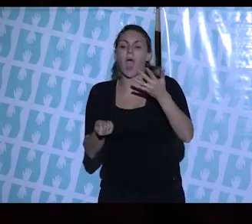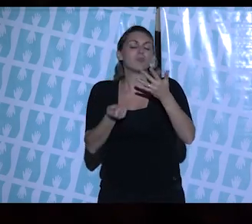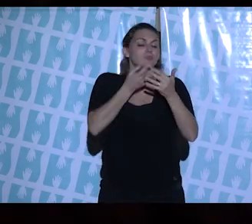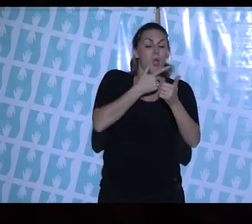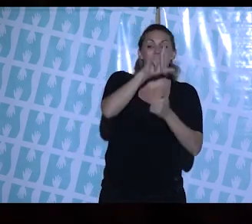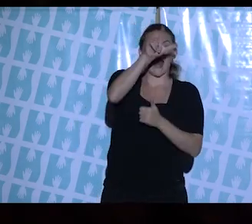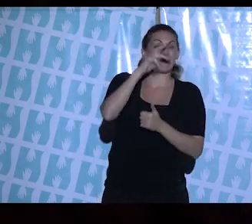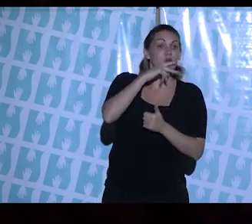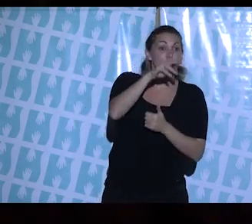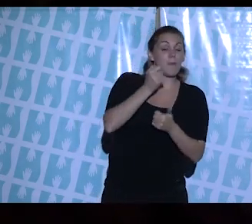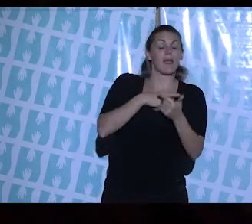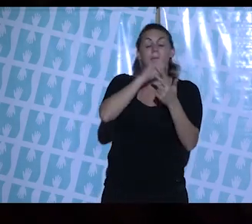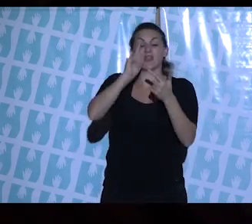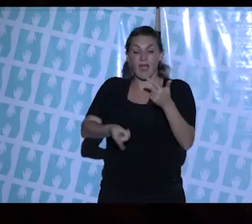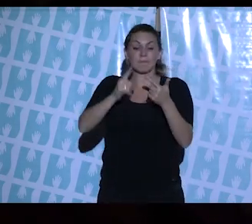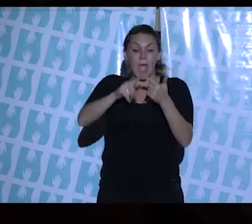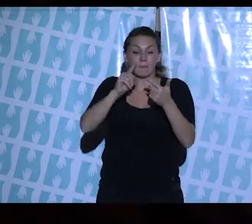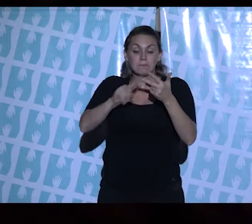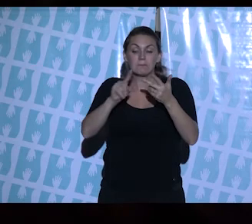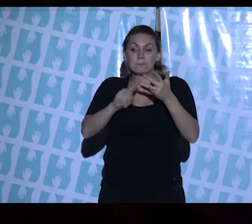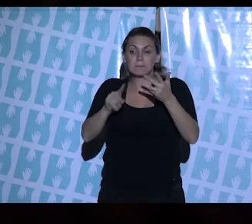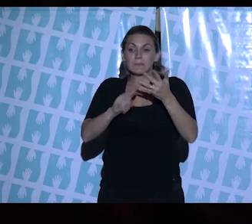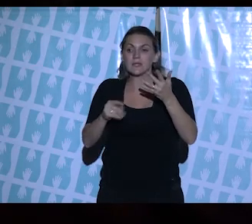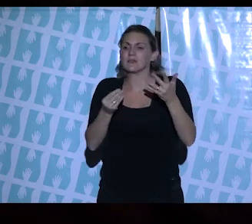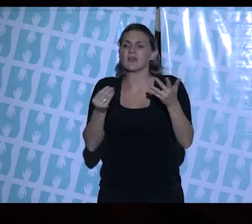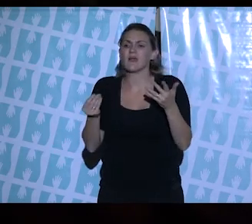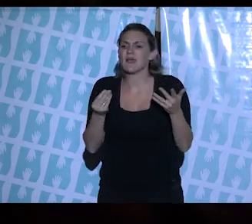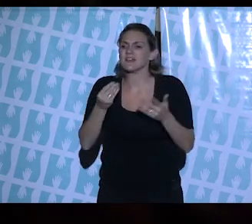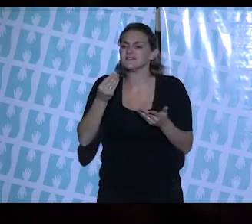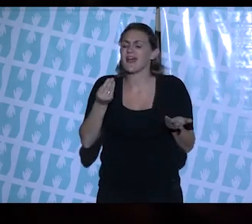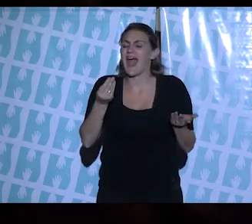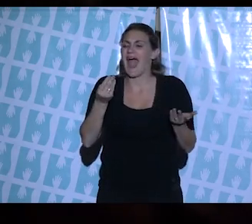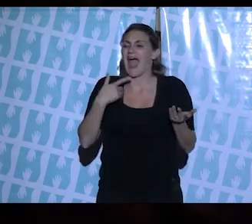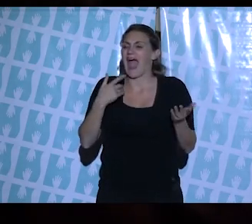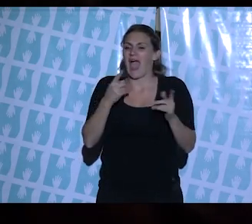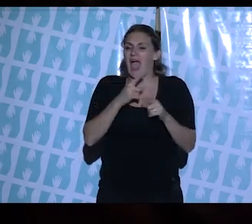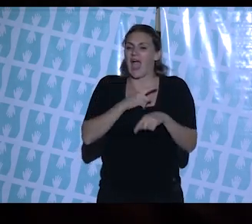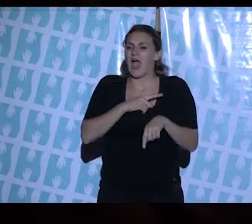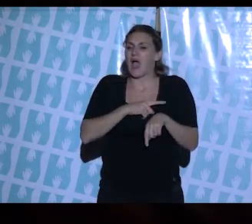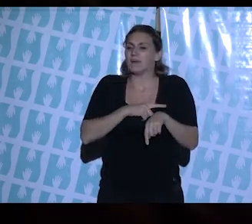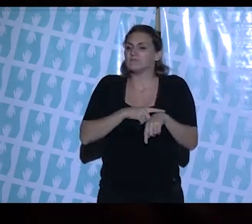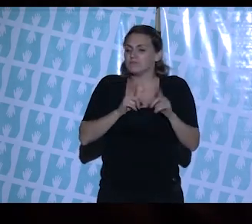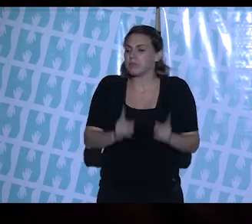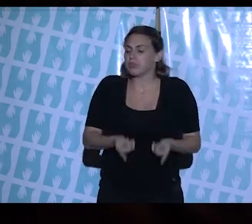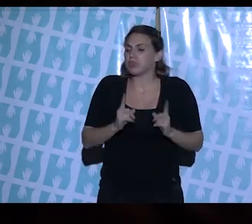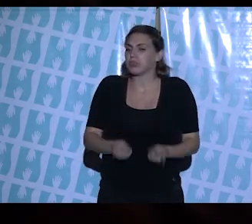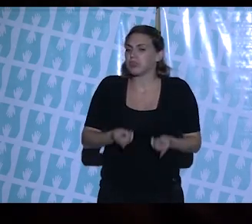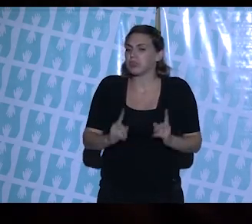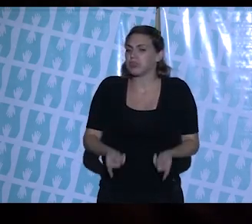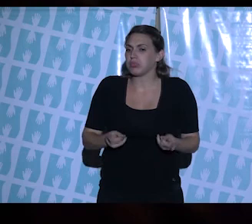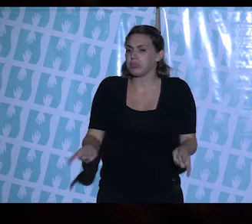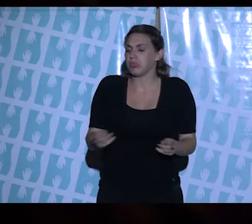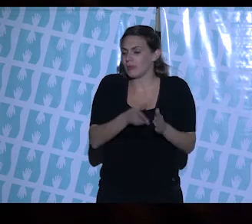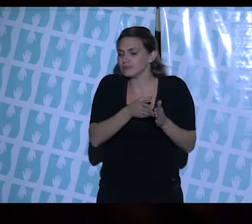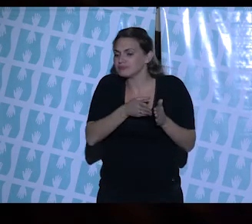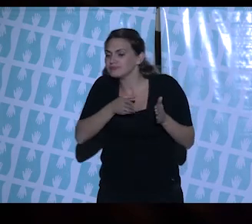tiene fluctuaciones en la respuesta, no logran alargar la duración del efecto más allá de 1 hora, 2 horas